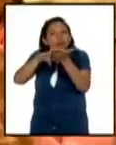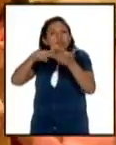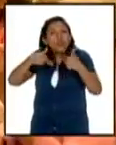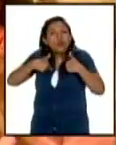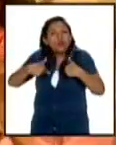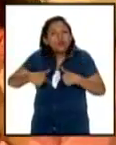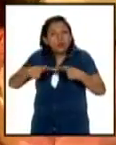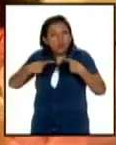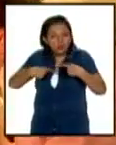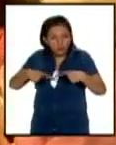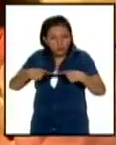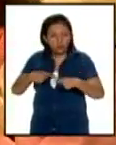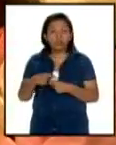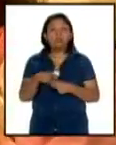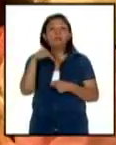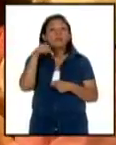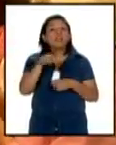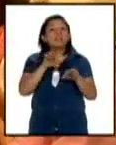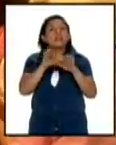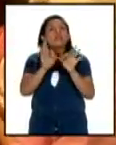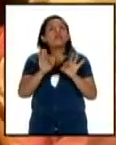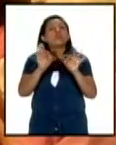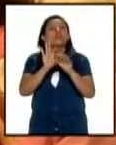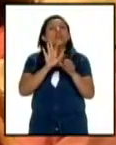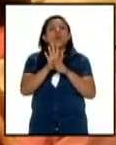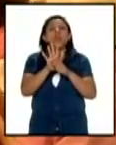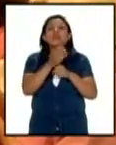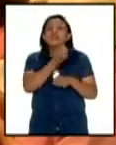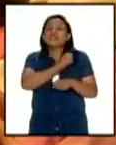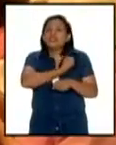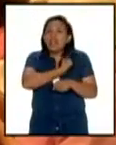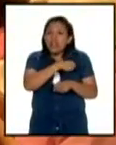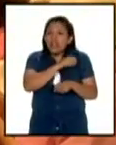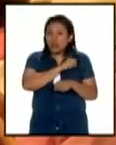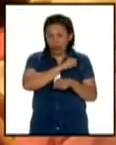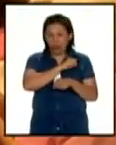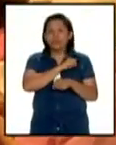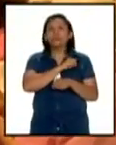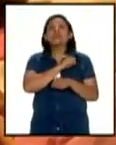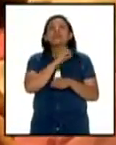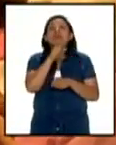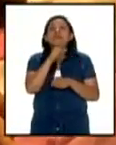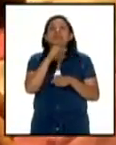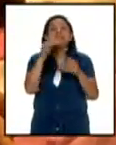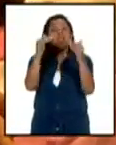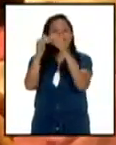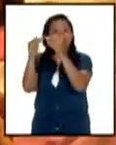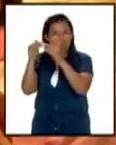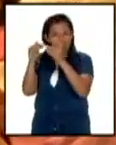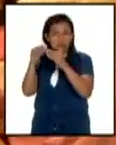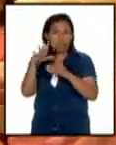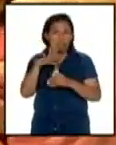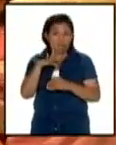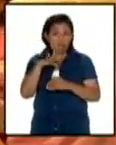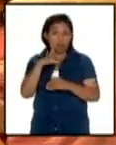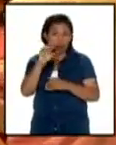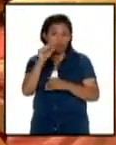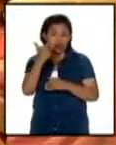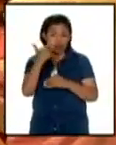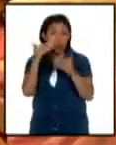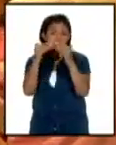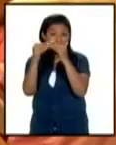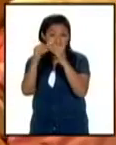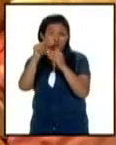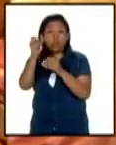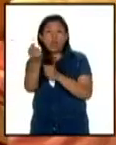sobre todo el área de salud, en cuanto a la parte más de asistencia. Trabajamos el área de vivienda, tenemos las 27 viviendas para